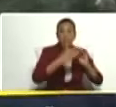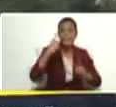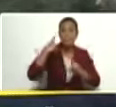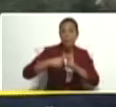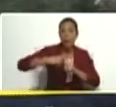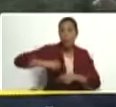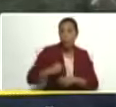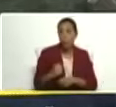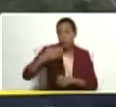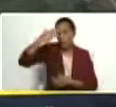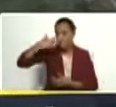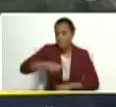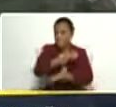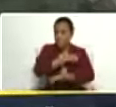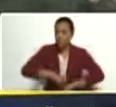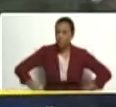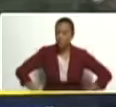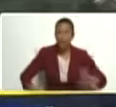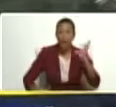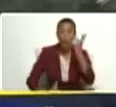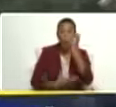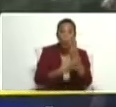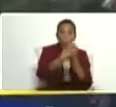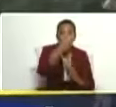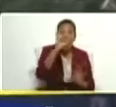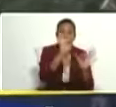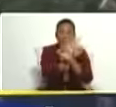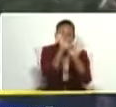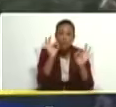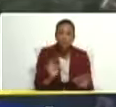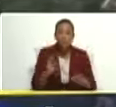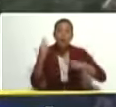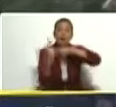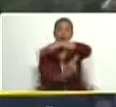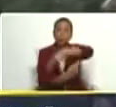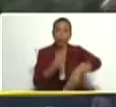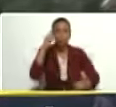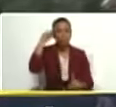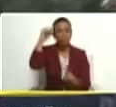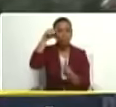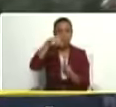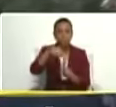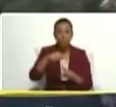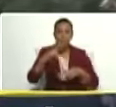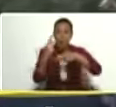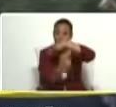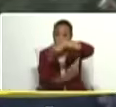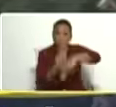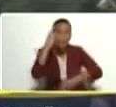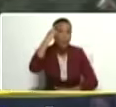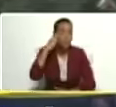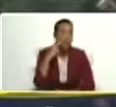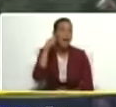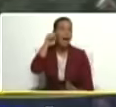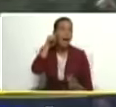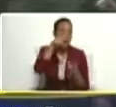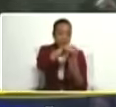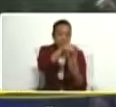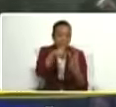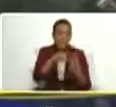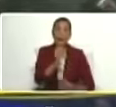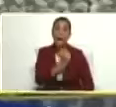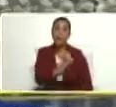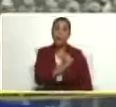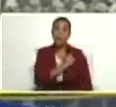policial perfecta. Es la fórmula de nuestra revolución, la revolución bolivariana, cristiana